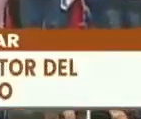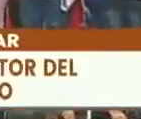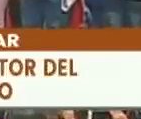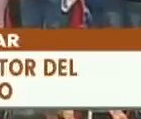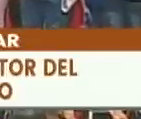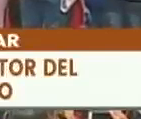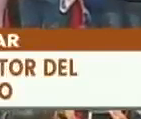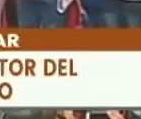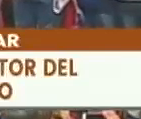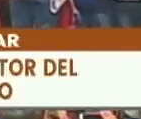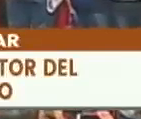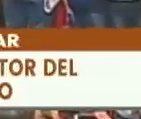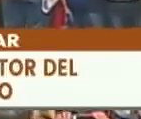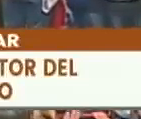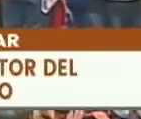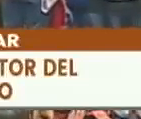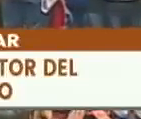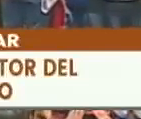tampoco aparece.